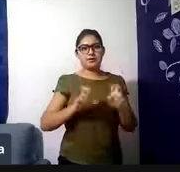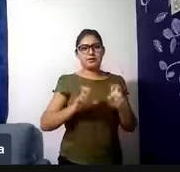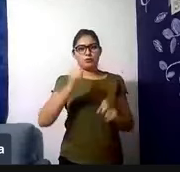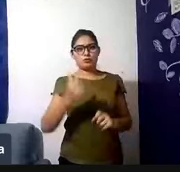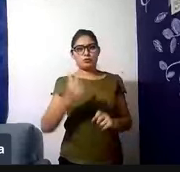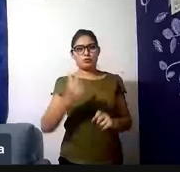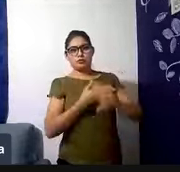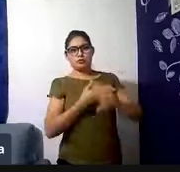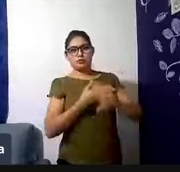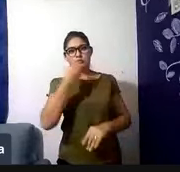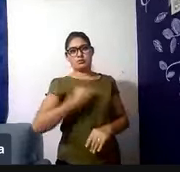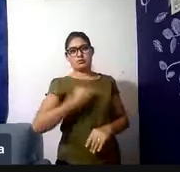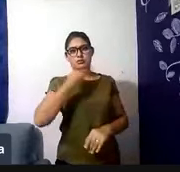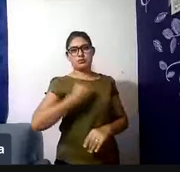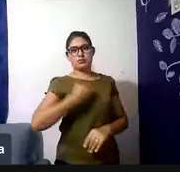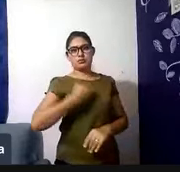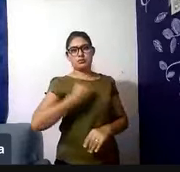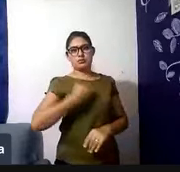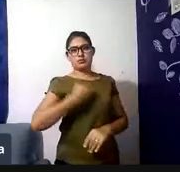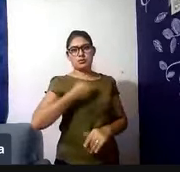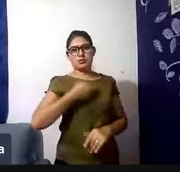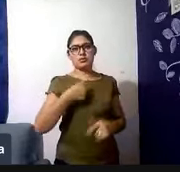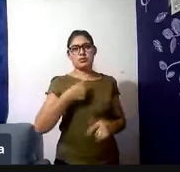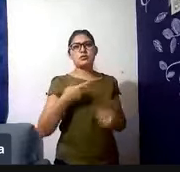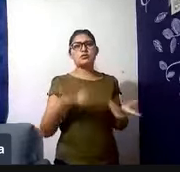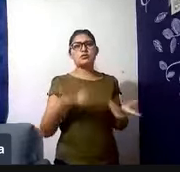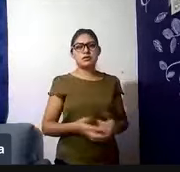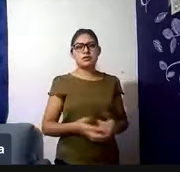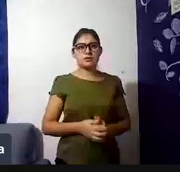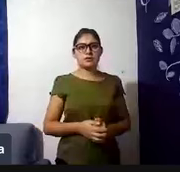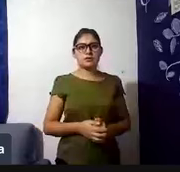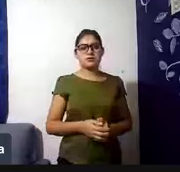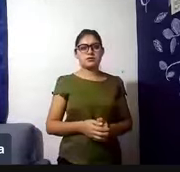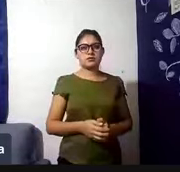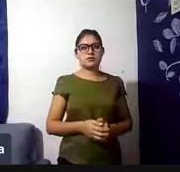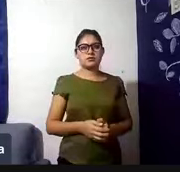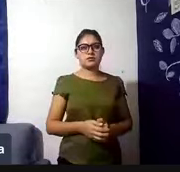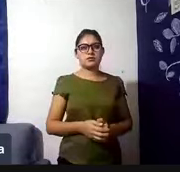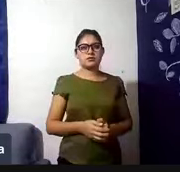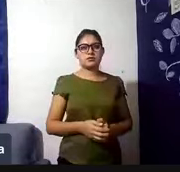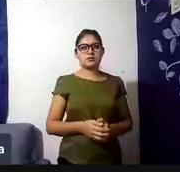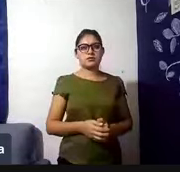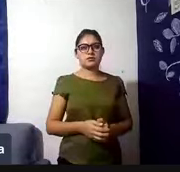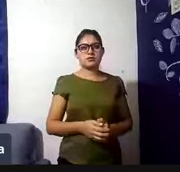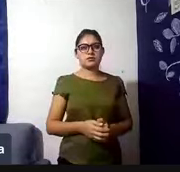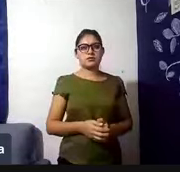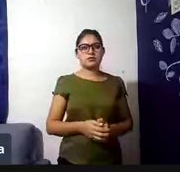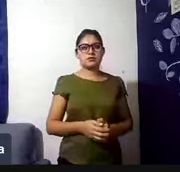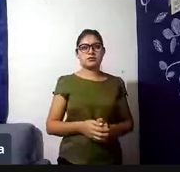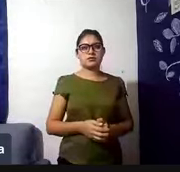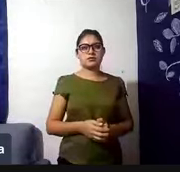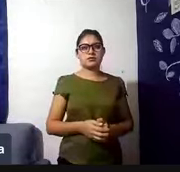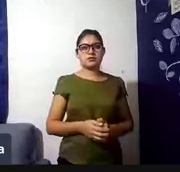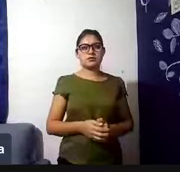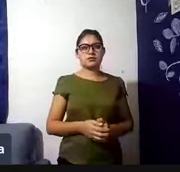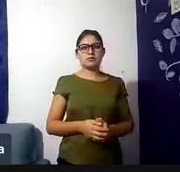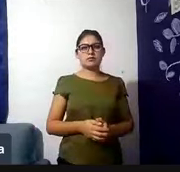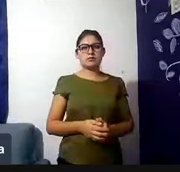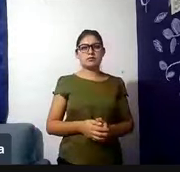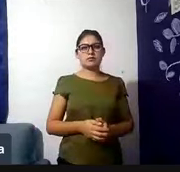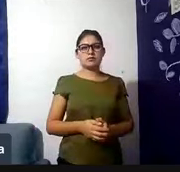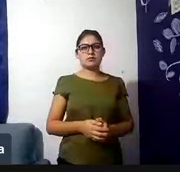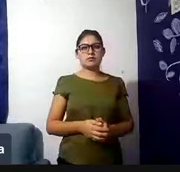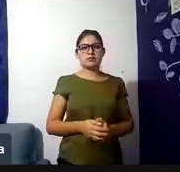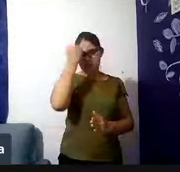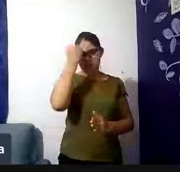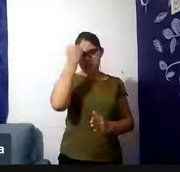mente, ¿ok? Todos nos quedamos con la última idea, o sea, que yo, la última idea que oí